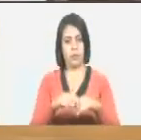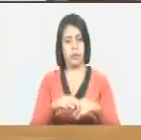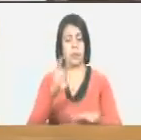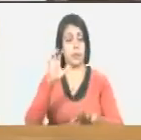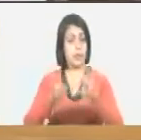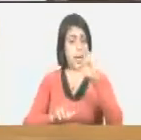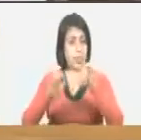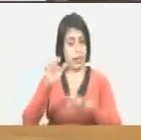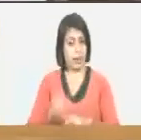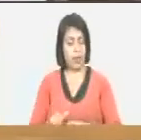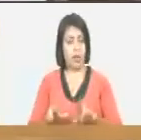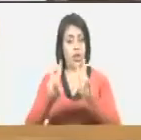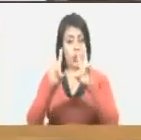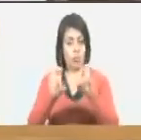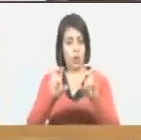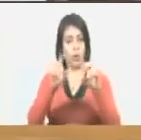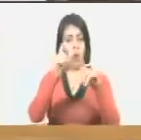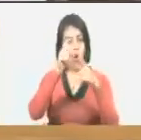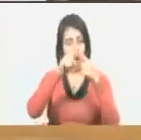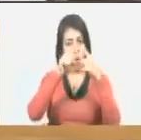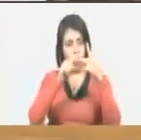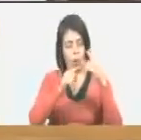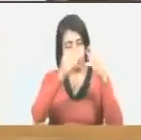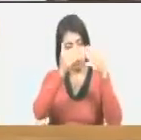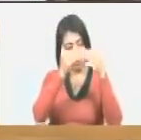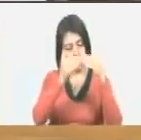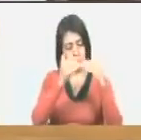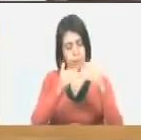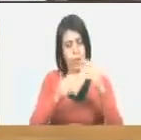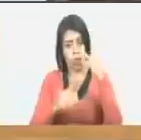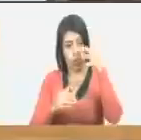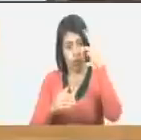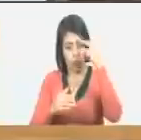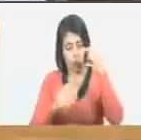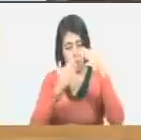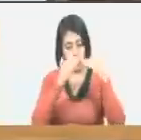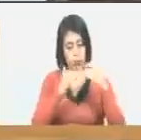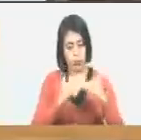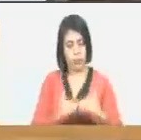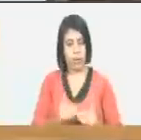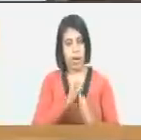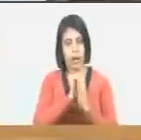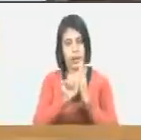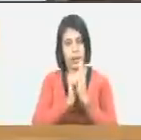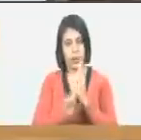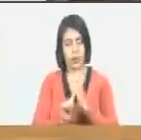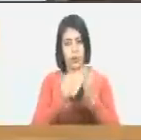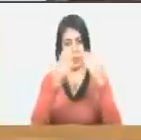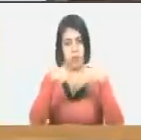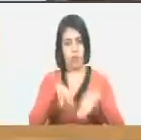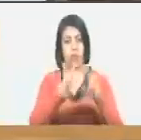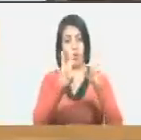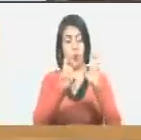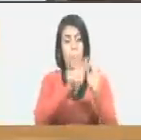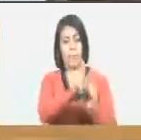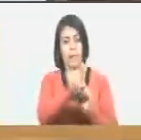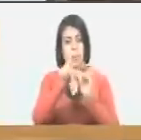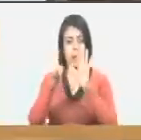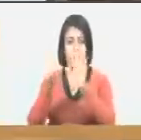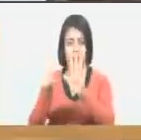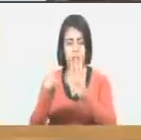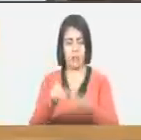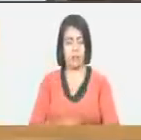ciudadana secretaria, dar un nuevo orden numérico a los artículos correlativos siguientes al artículo, al nuevo artículo